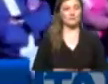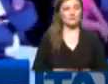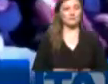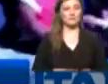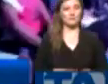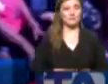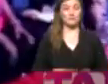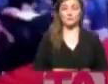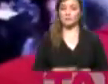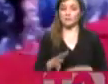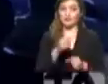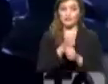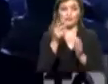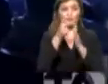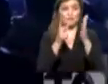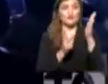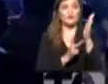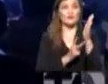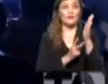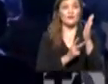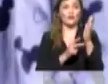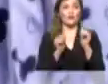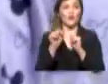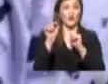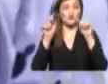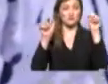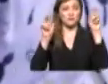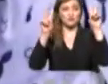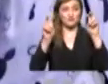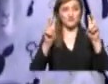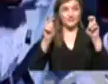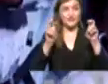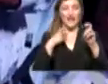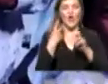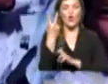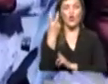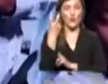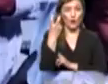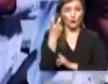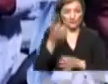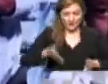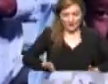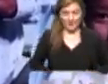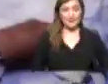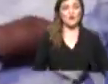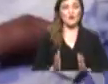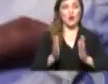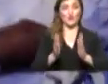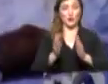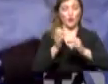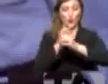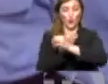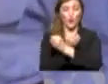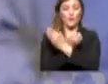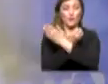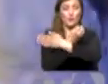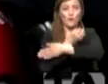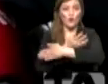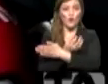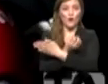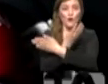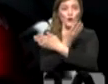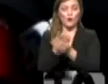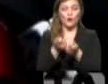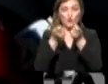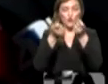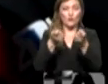Aquí también se realizó un programa de apadrinamiento. En total, 12 partidas de nacimiento de ballenas fueron entregadas.